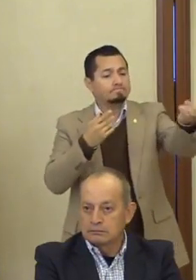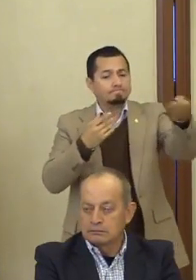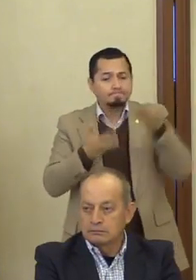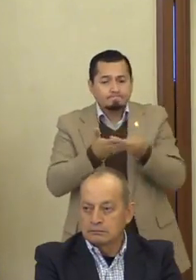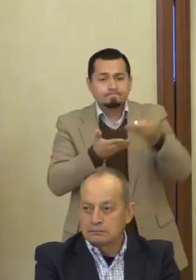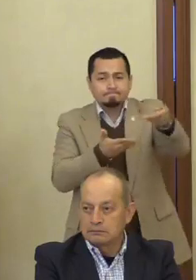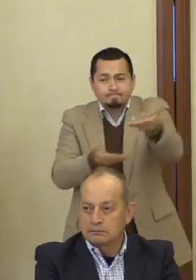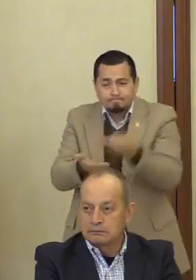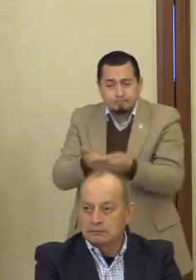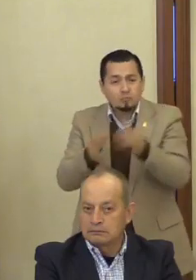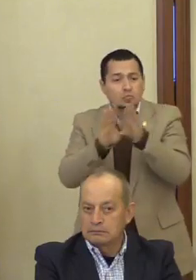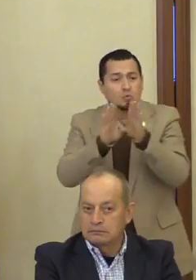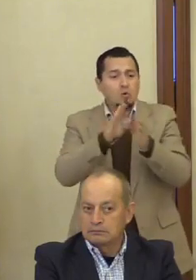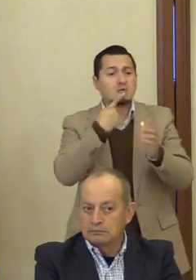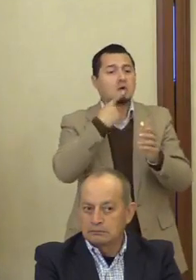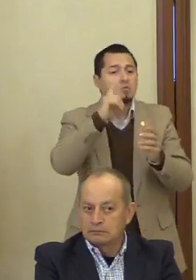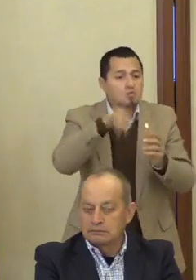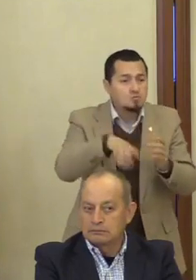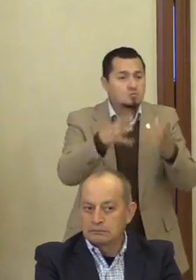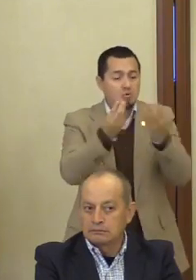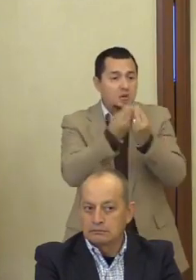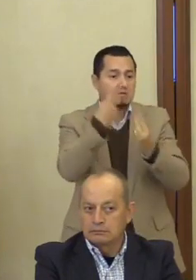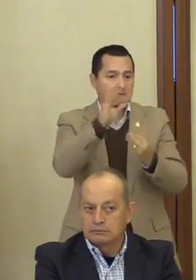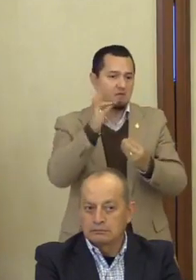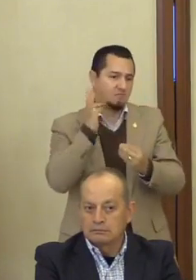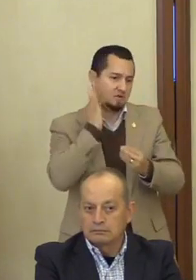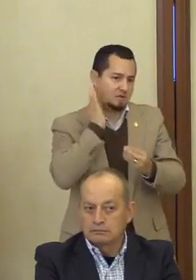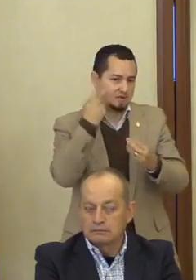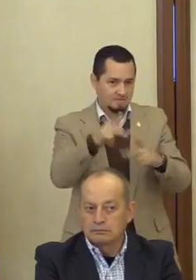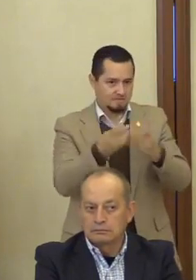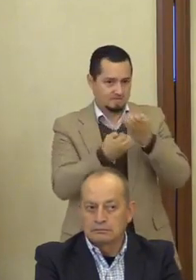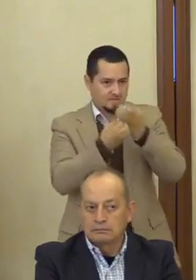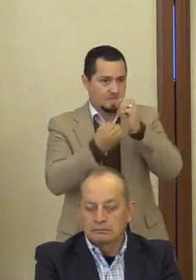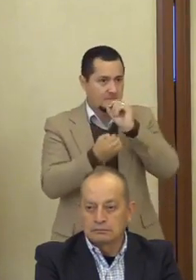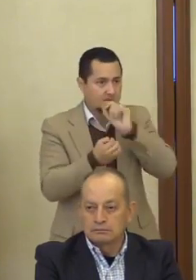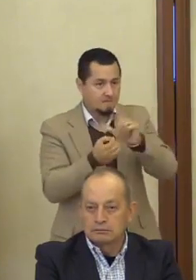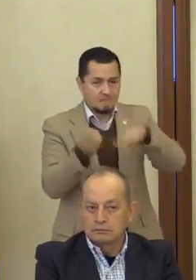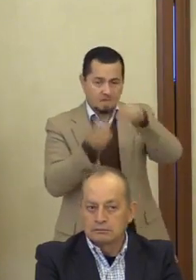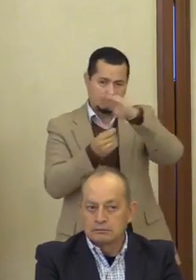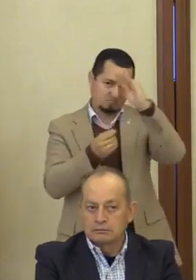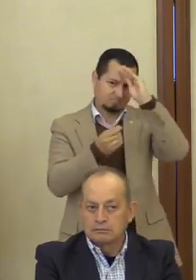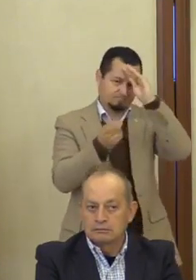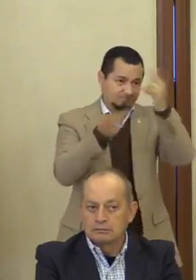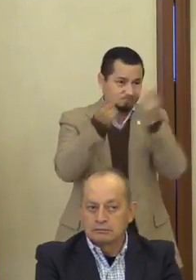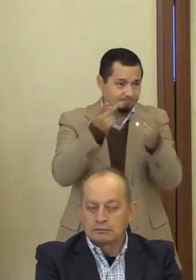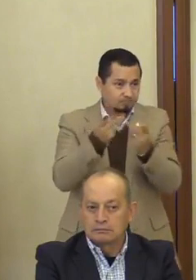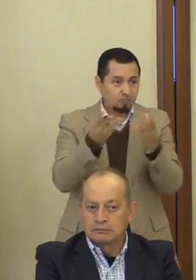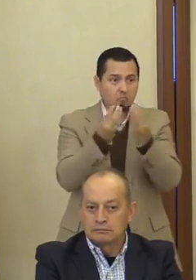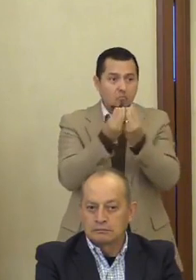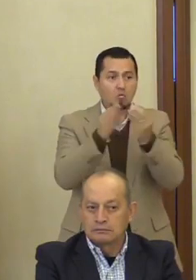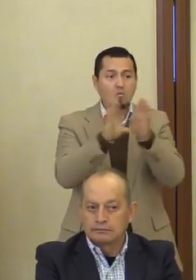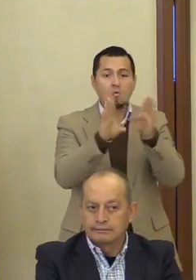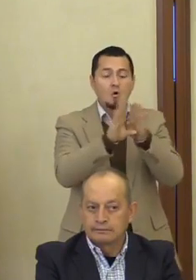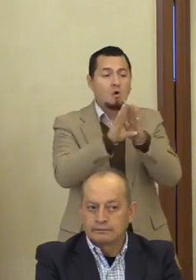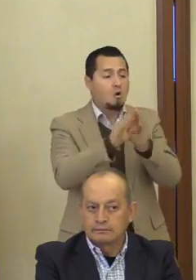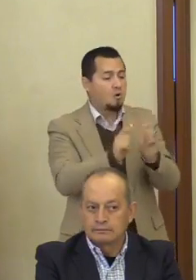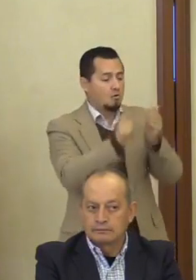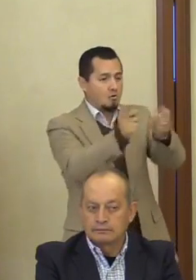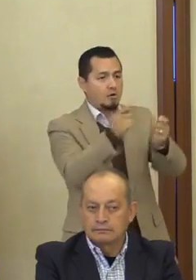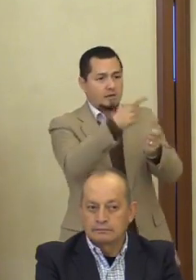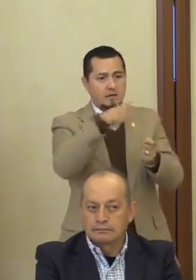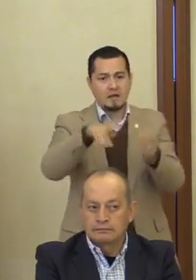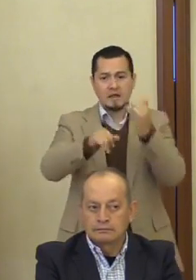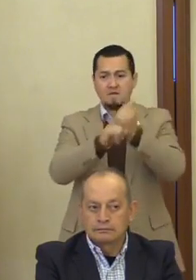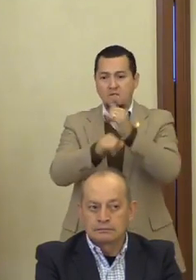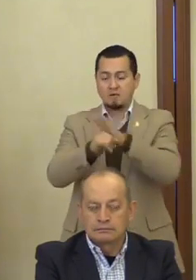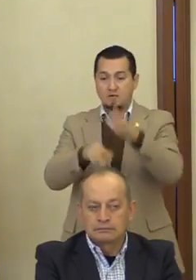carpetas de investigación de la Fiscalía del Estado. Ese es el referente para generar información en la mesa de